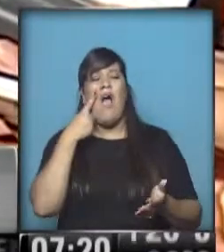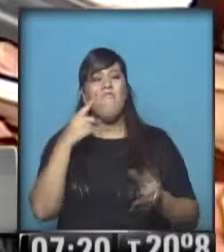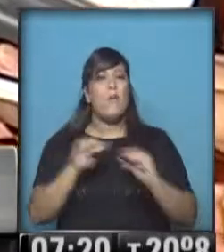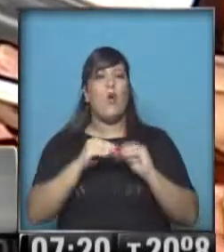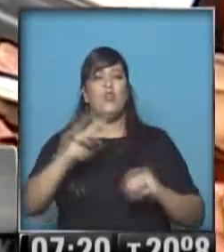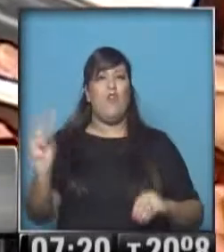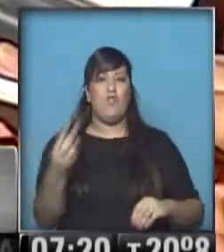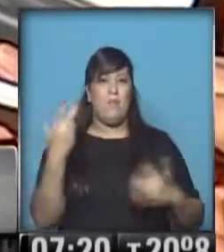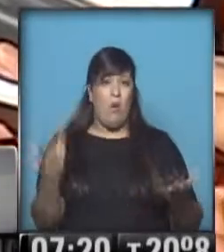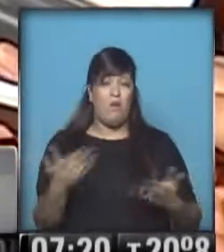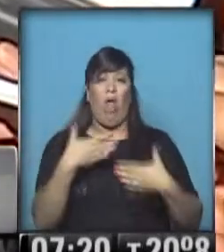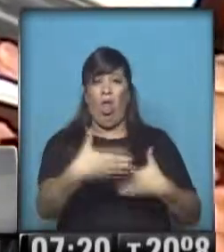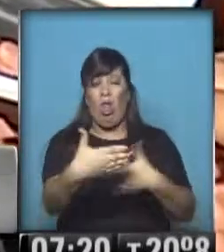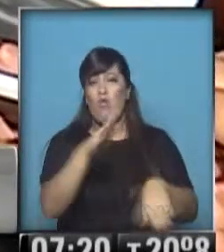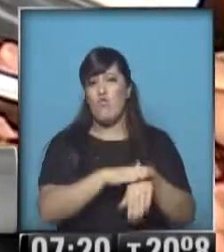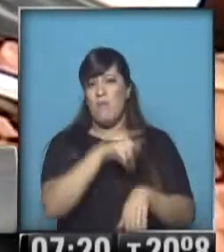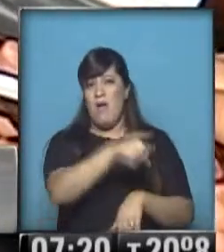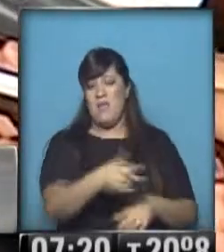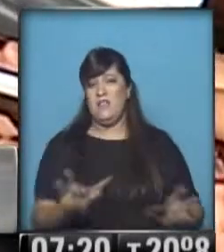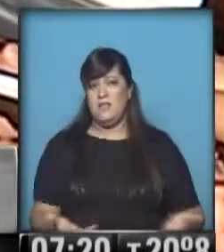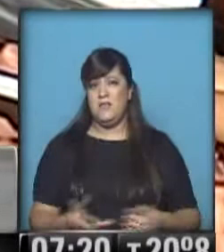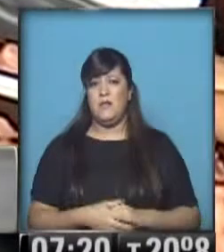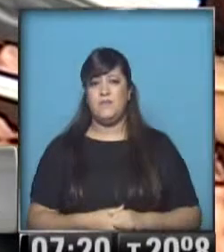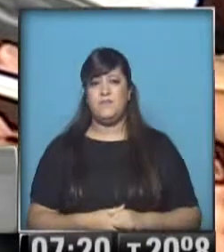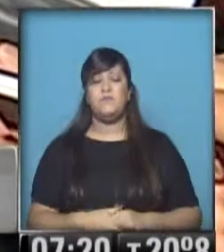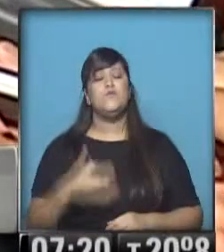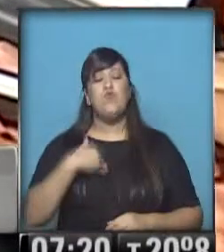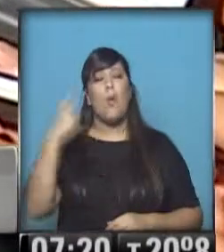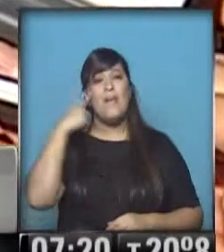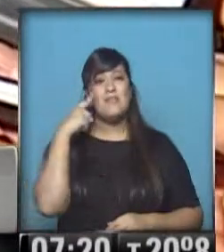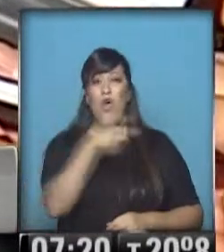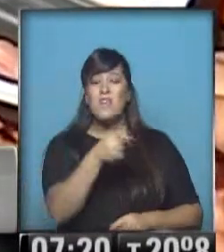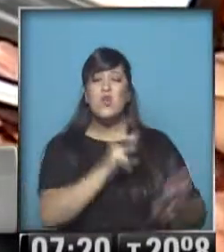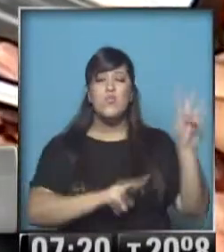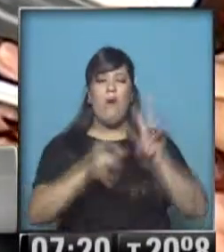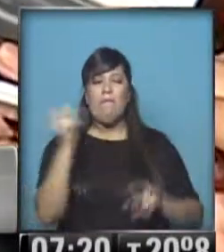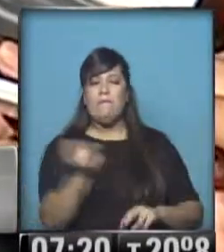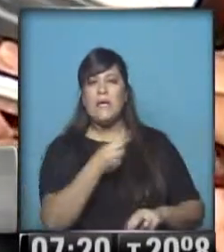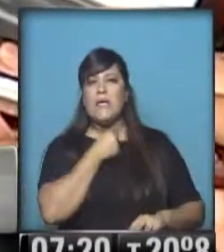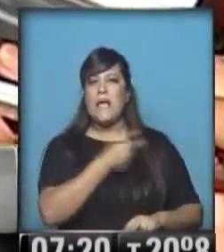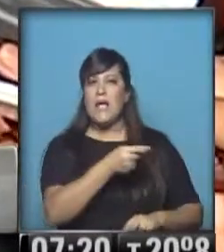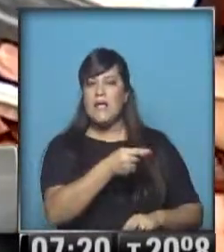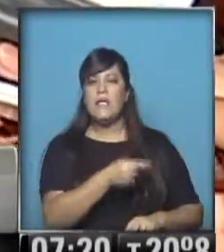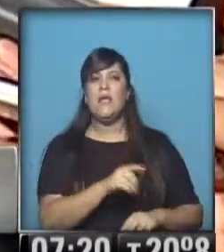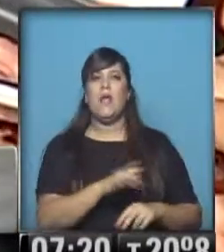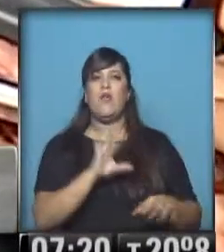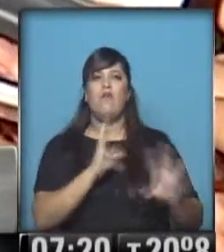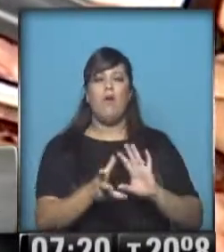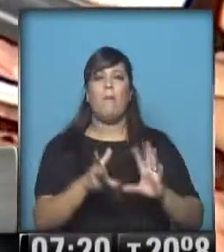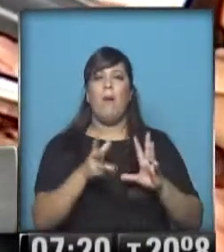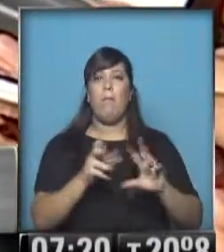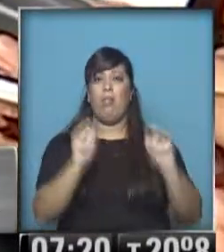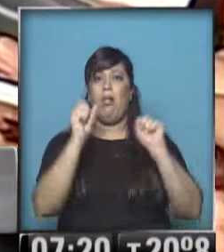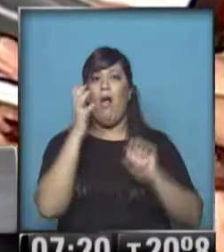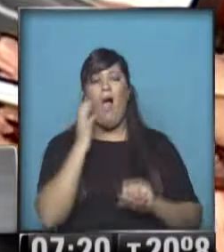la verdadera causa de la muerte del fiscal Niemann es porque, a mi juicio, lo que está buscando es de encontrar en algún